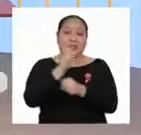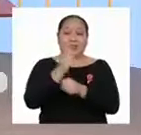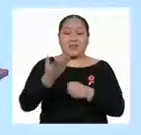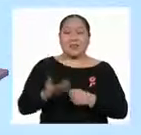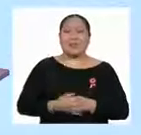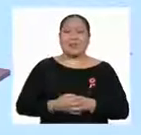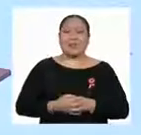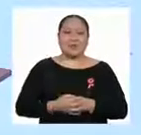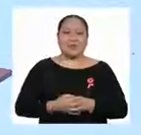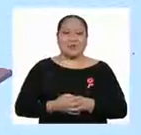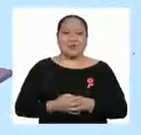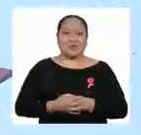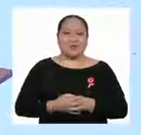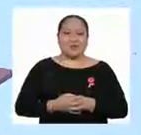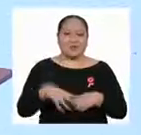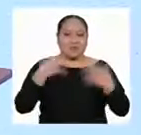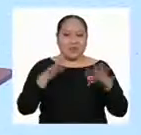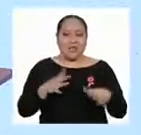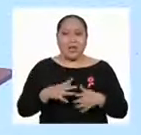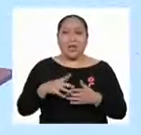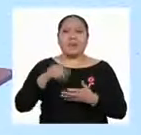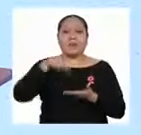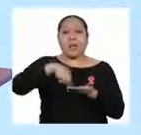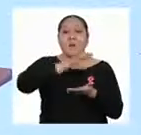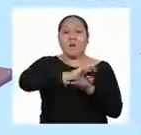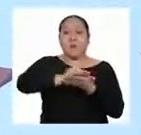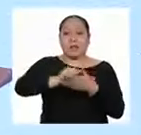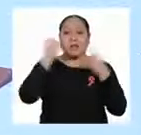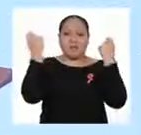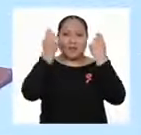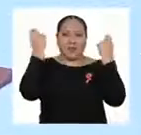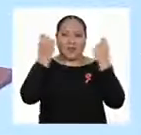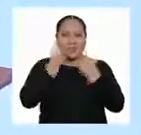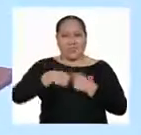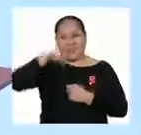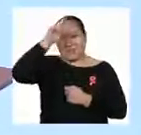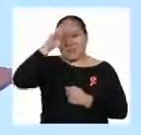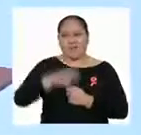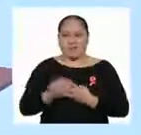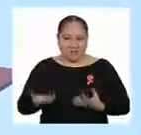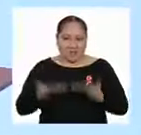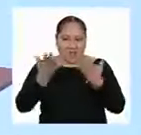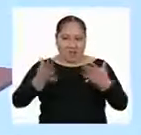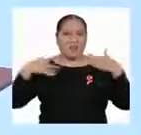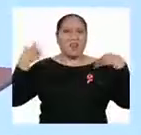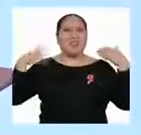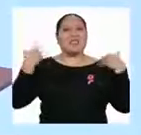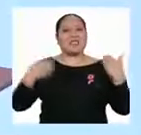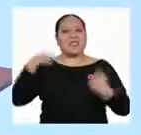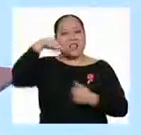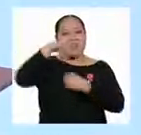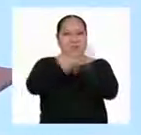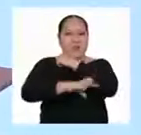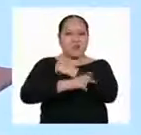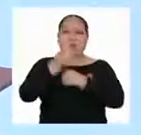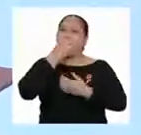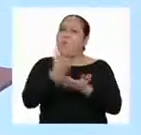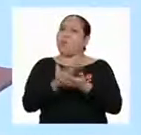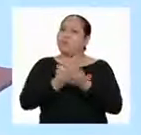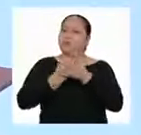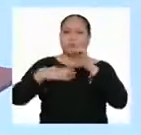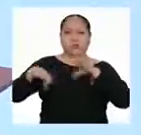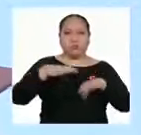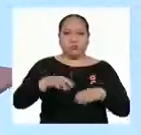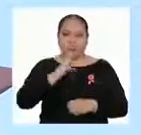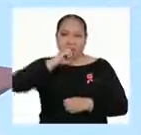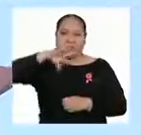de Educación. Estamos en el mes patrio, así que demos de alegría a nuestro país con nuestras buenas acciones, para